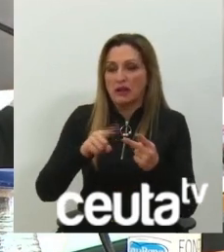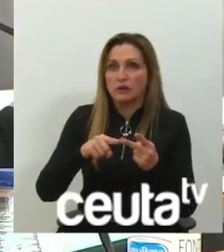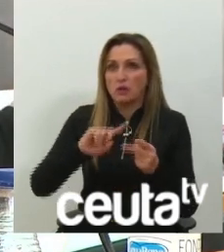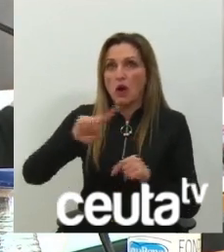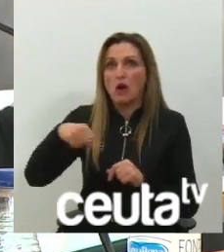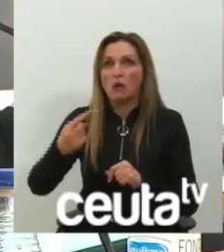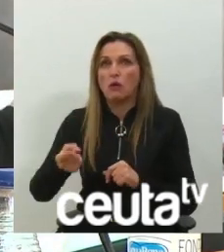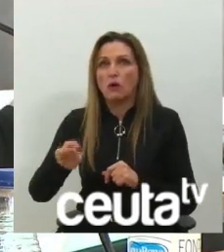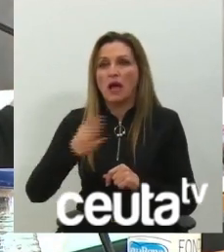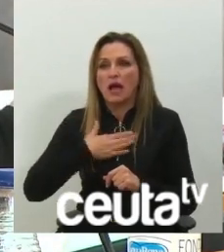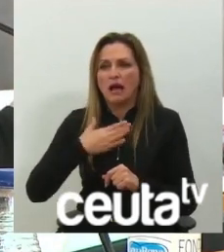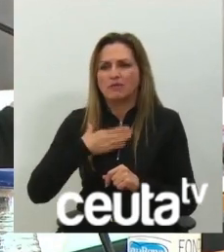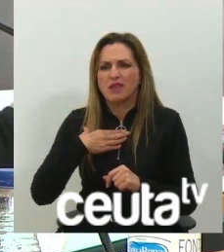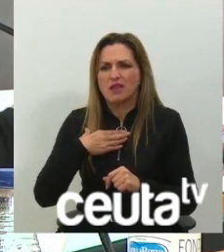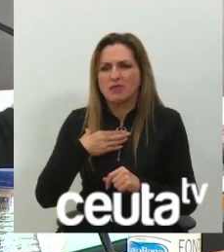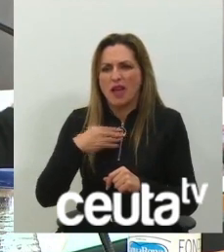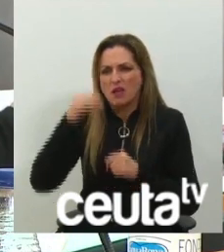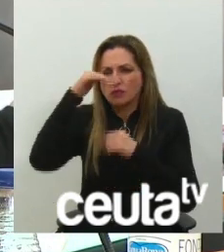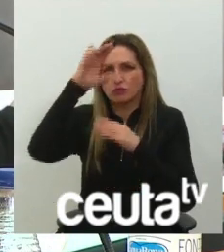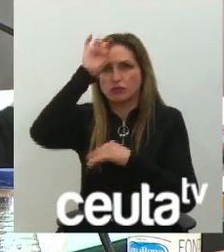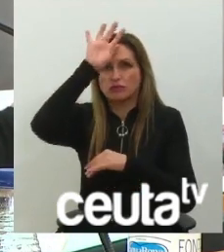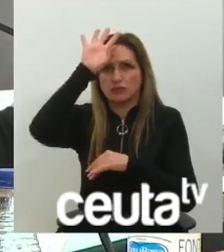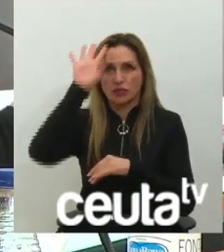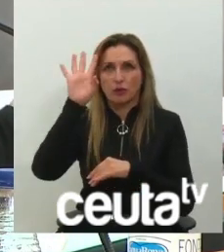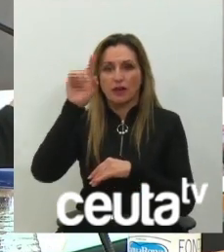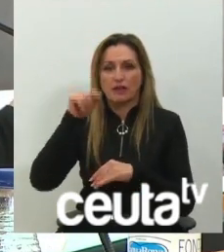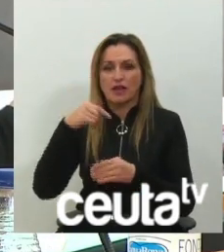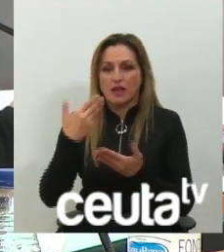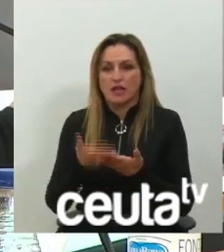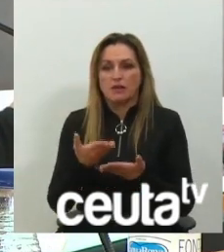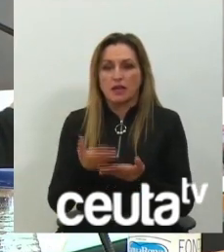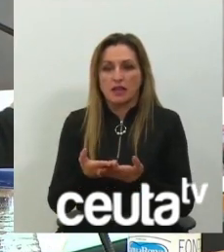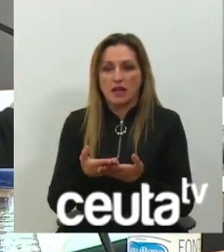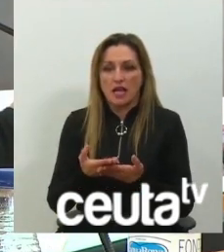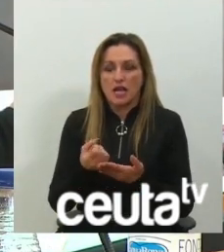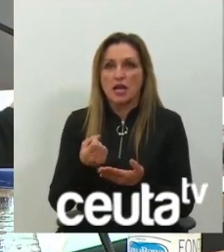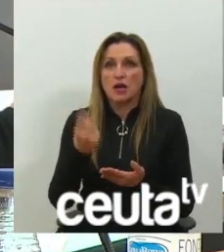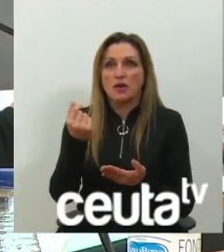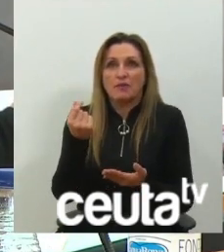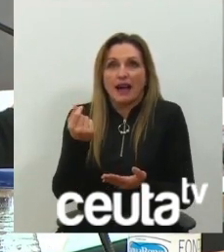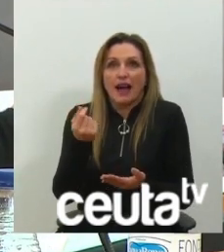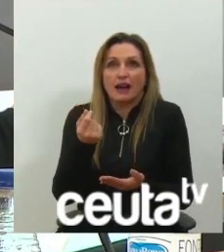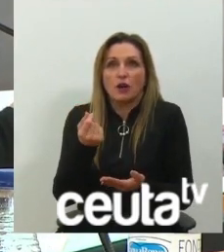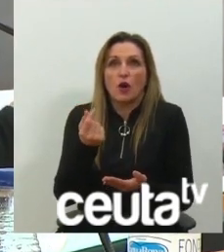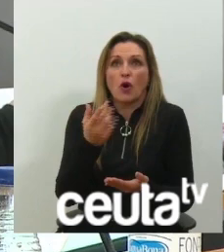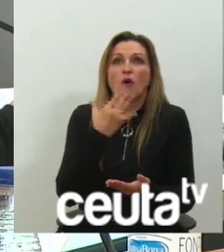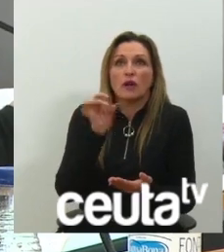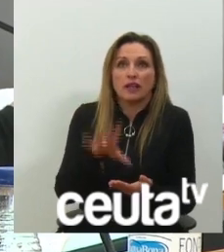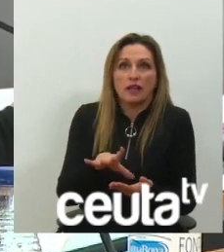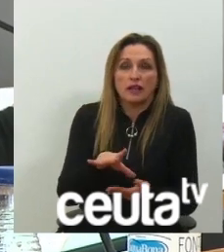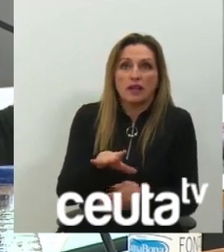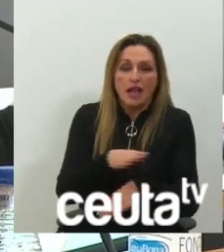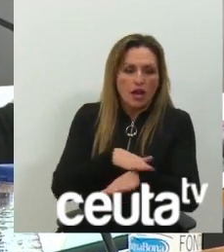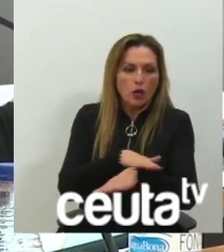me llama mucho la atención que ustedes pidan esto no sé no sé quién lo va a financiar que lo va a financiar el gobierno nació en el